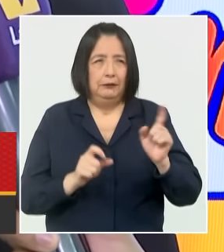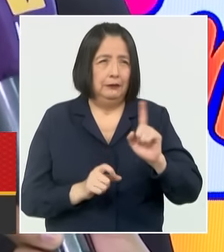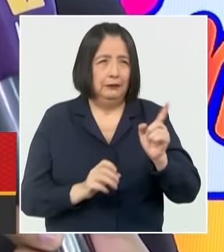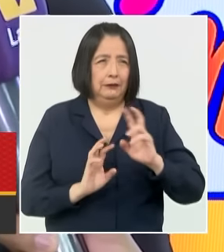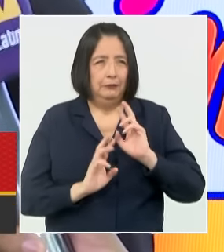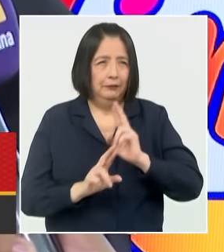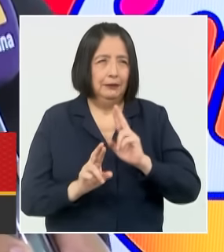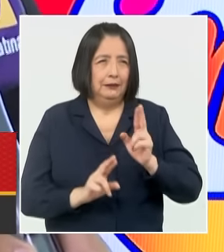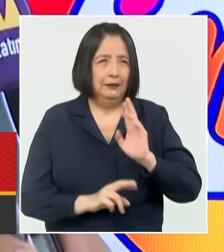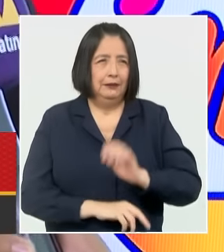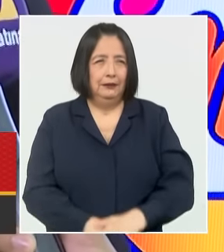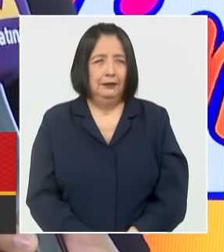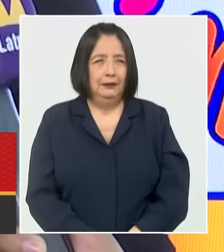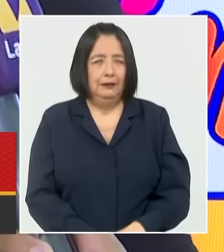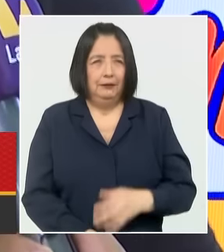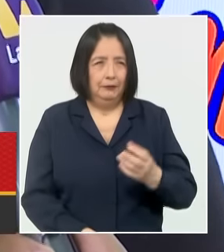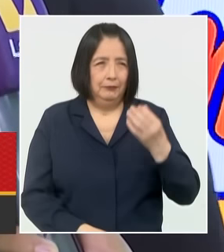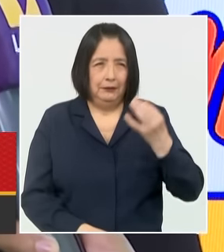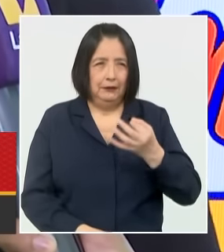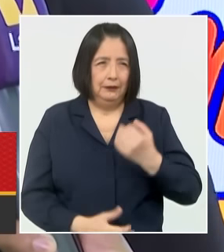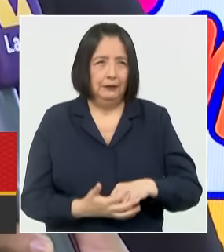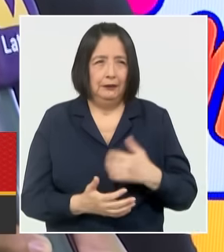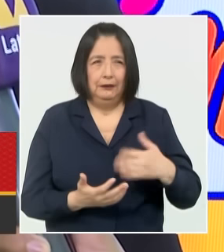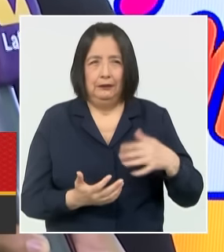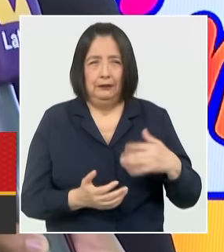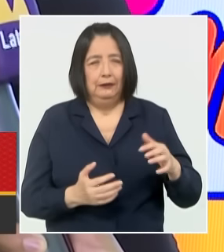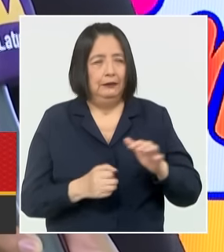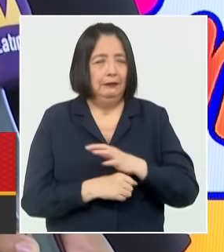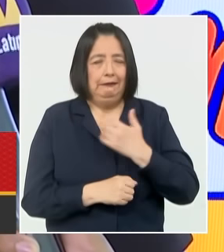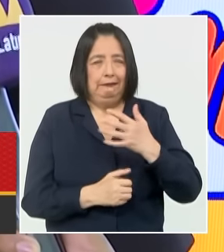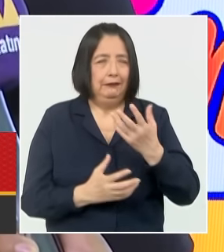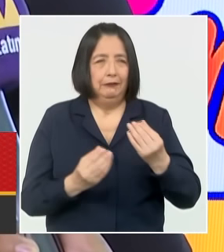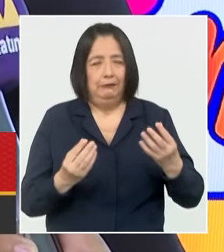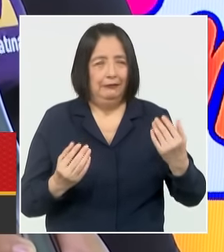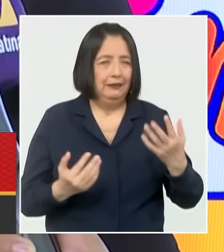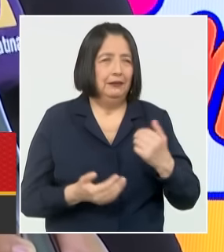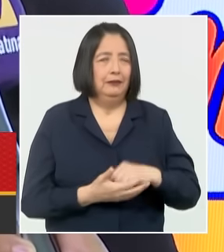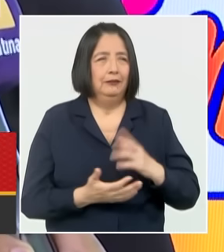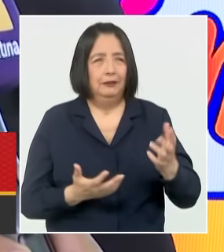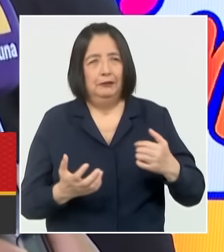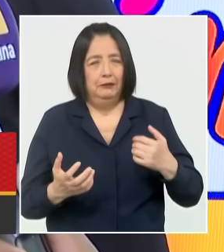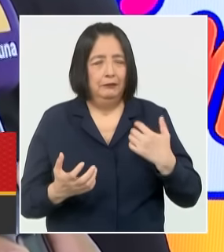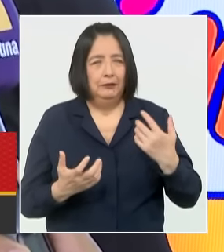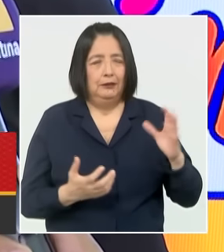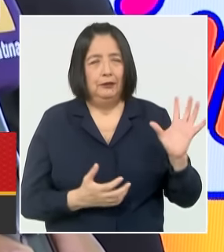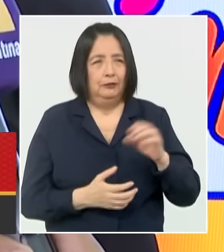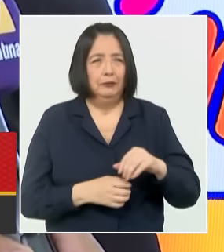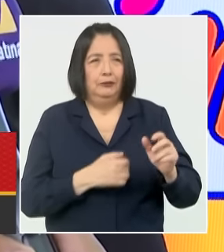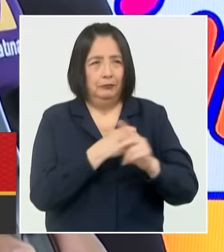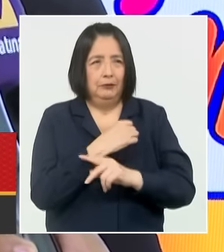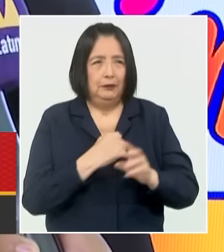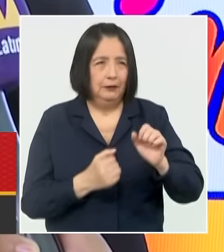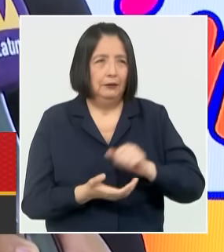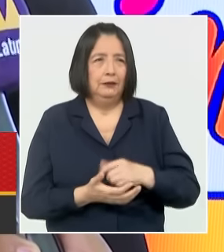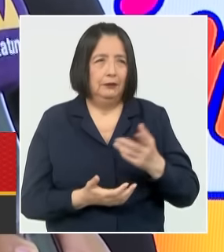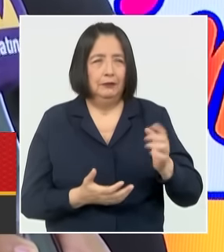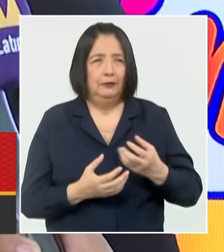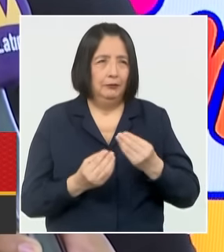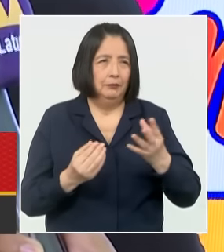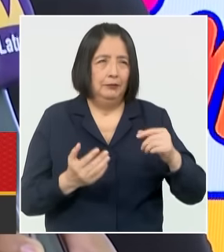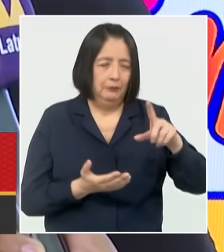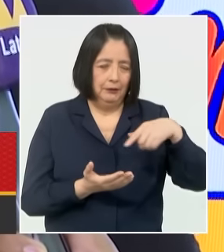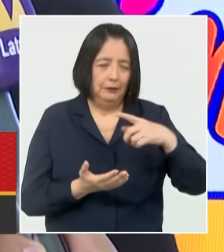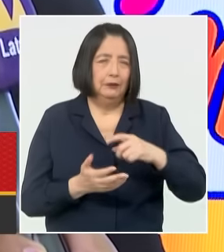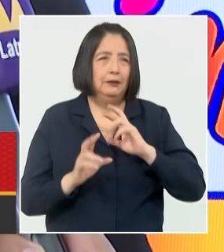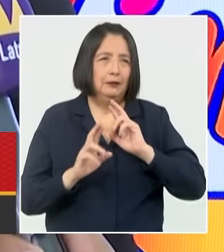podido responder, porque en verdad hemos estado full, como dijimos, hemos conmocionado a todo un país, y eso todavía, la cantidad de mensajes que